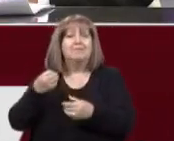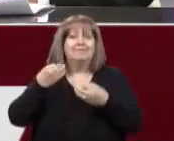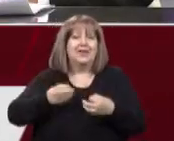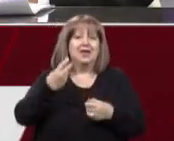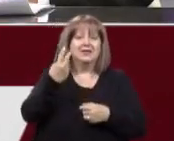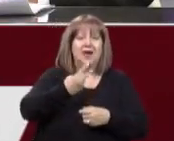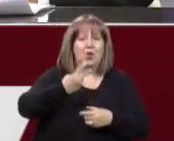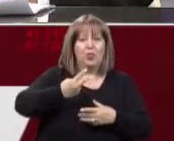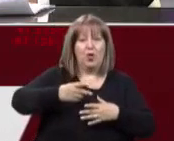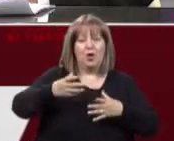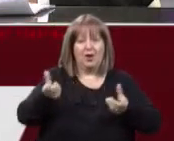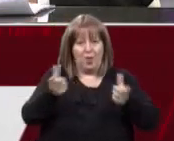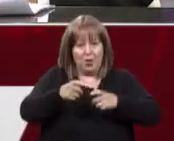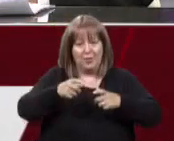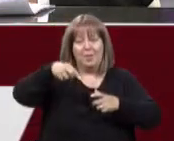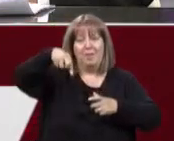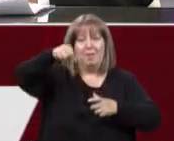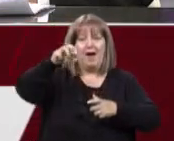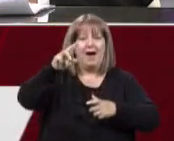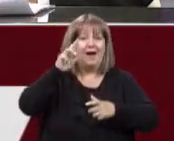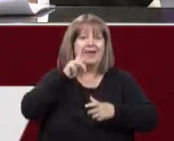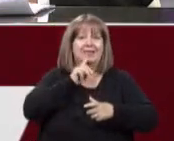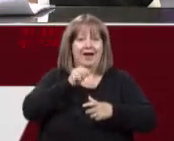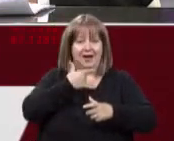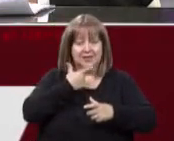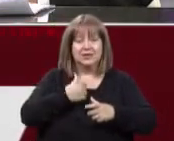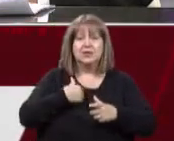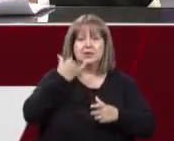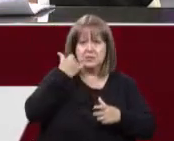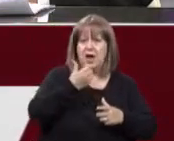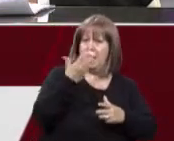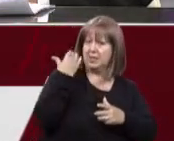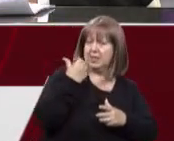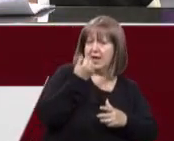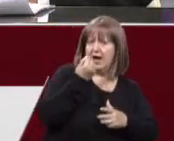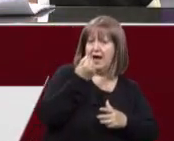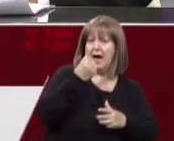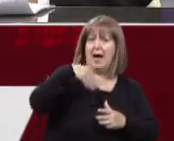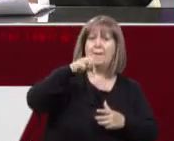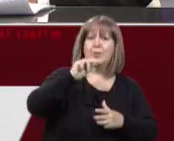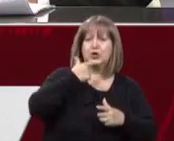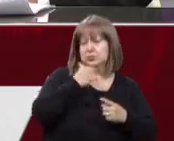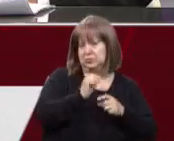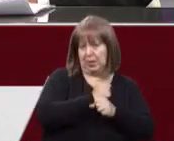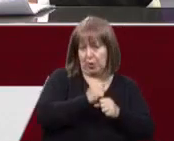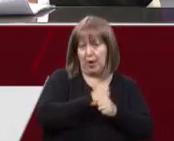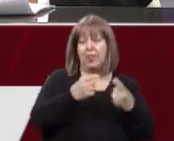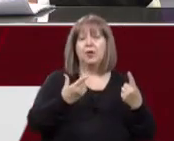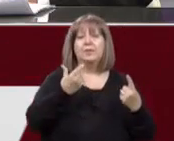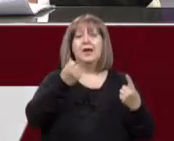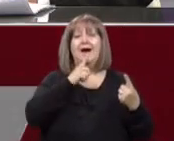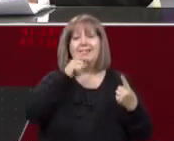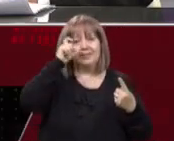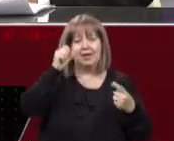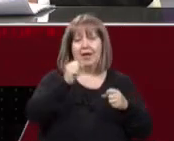año. Y el SUTE se suma a lo que ya aceptaron desde ATE y desde AMPROS, o sea, están cerrando los sindicatos mayoritarios de empleados públicos